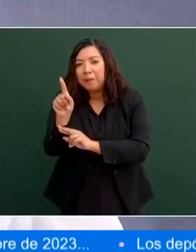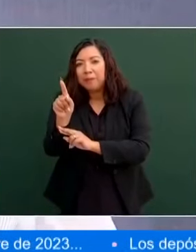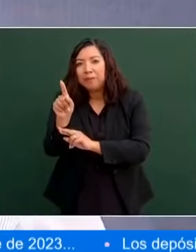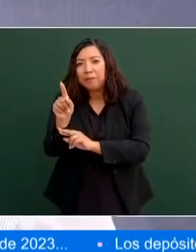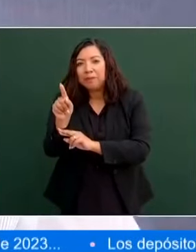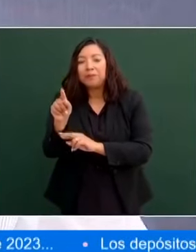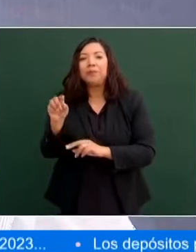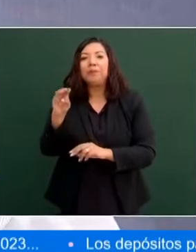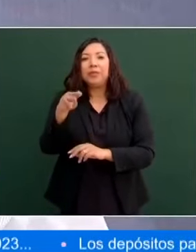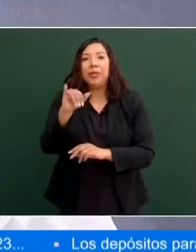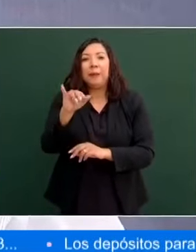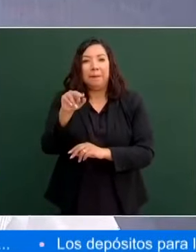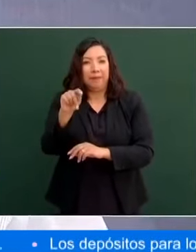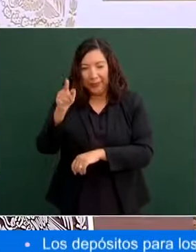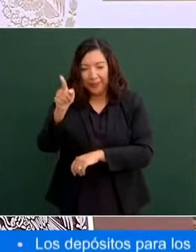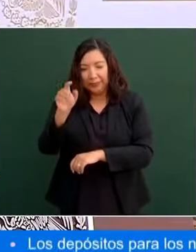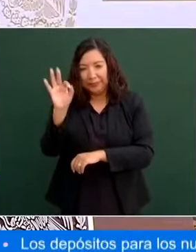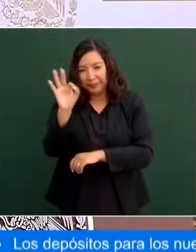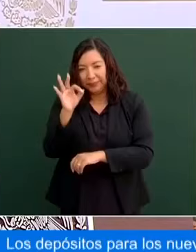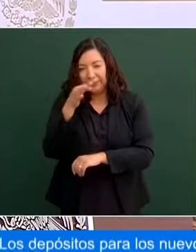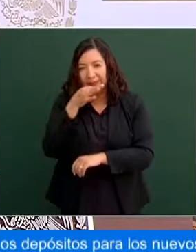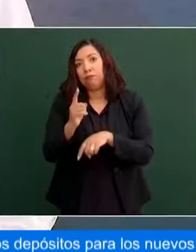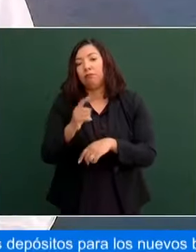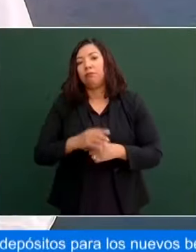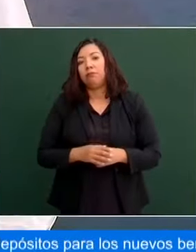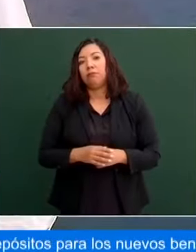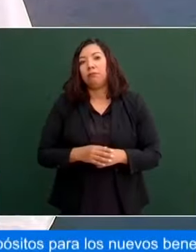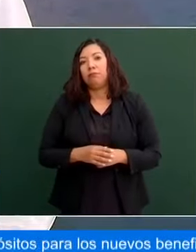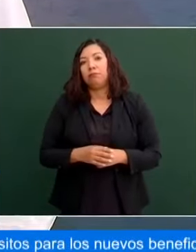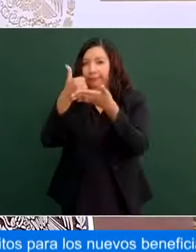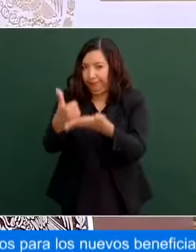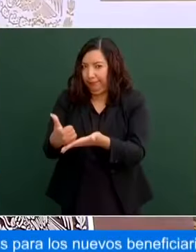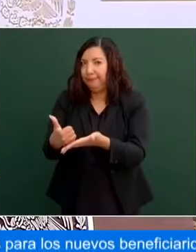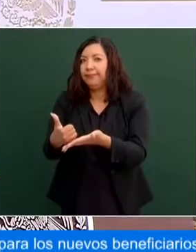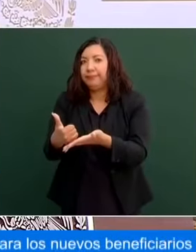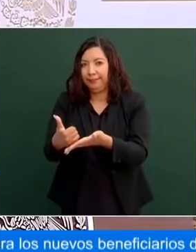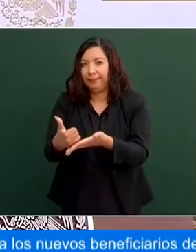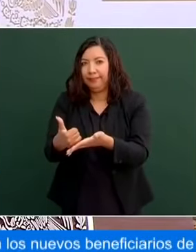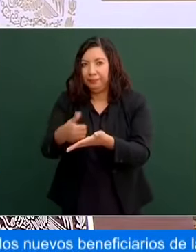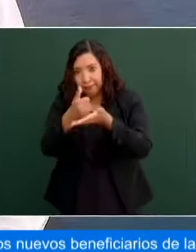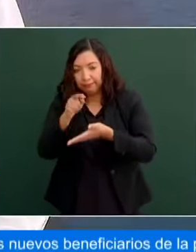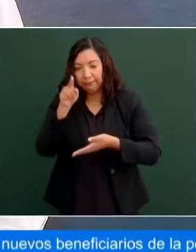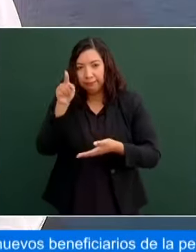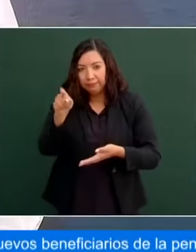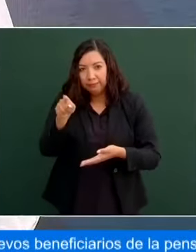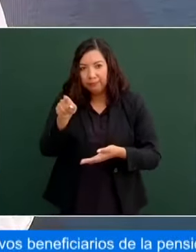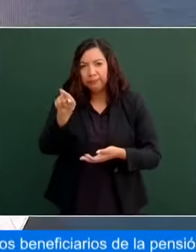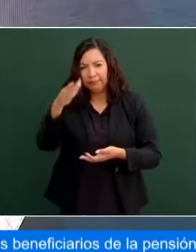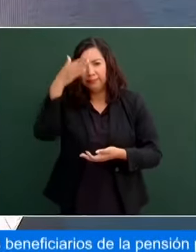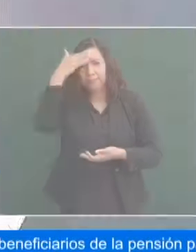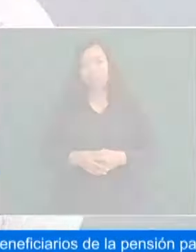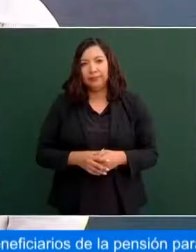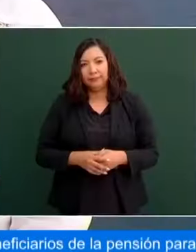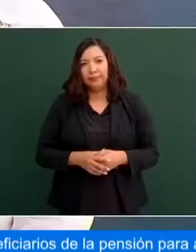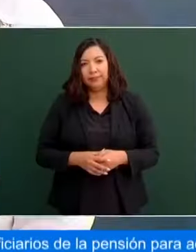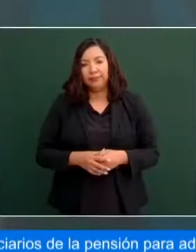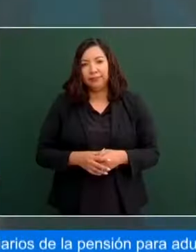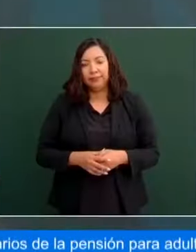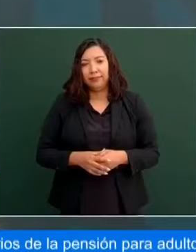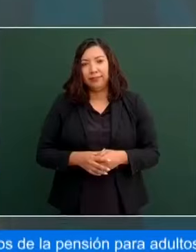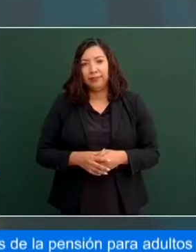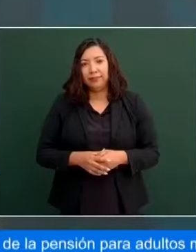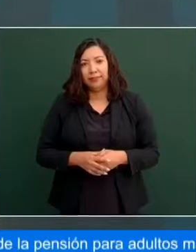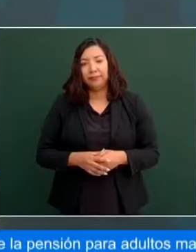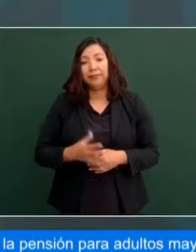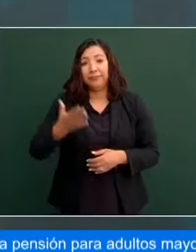porque nosotros les ayudamos, y él lo sabe, para que se aceptara que Canadá participara en